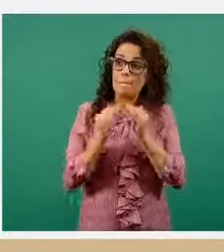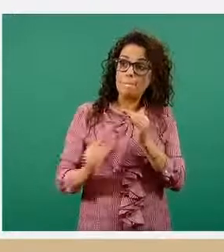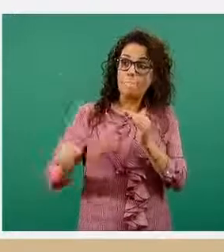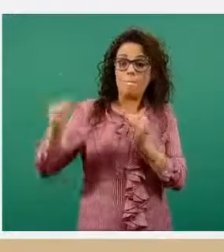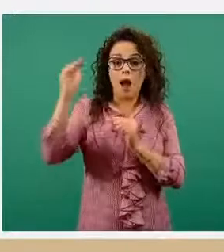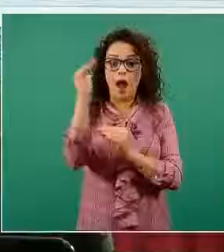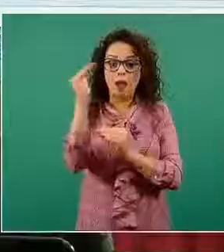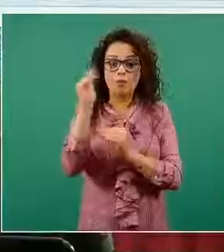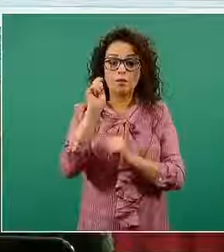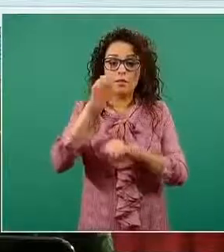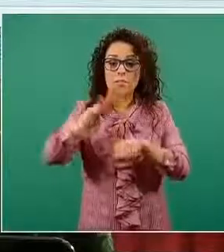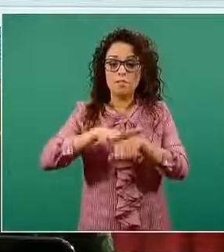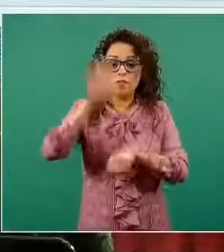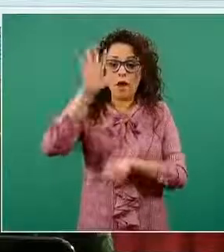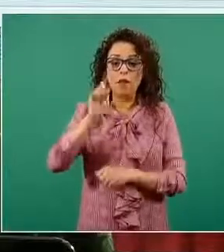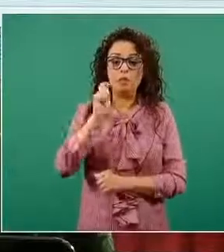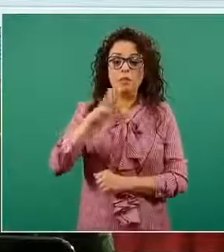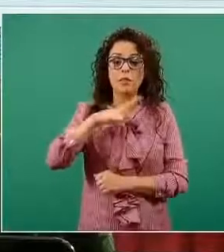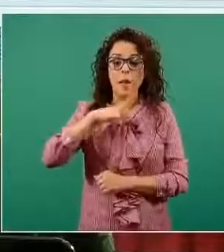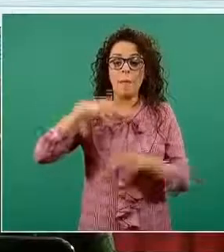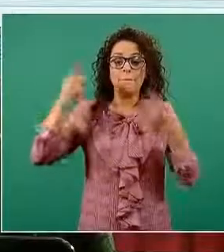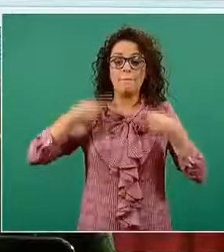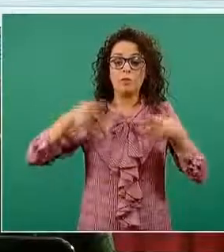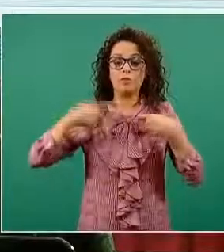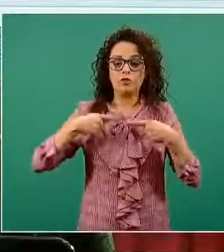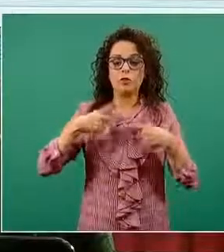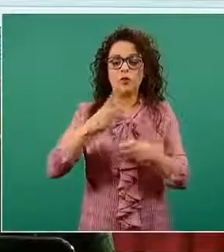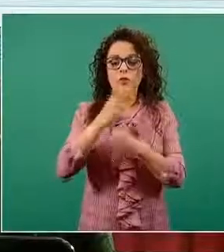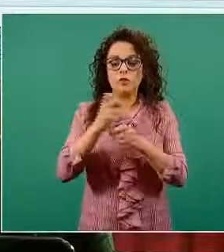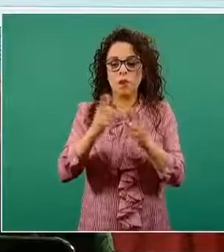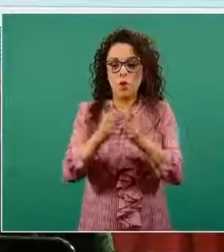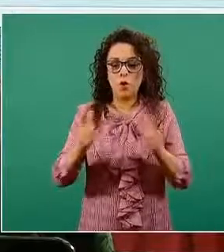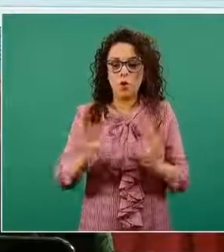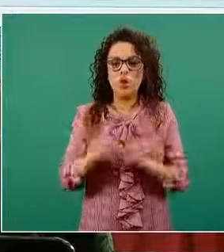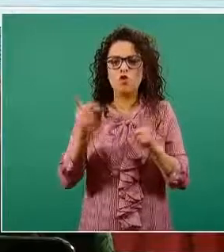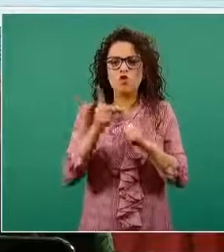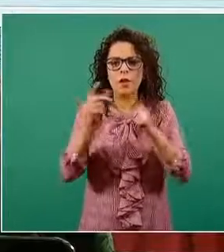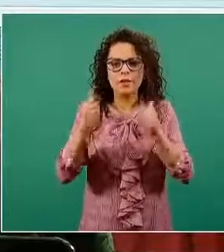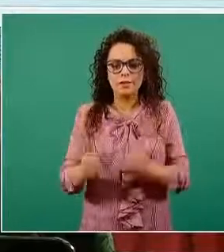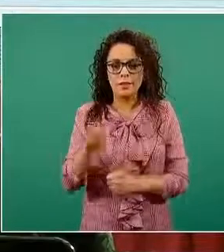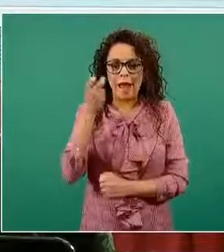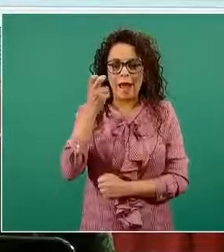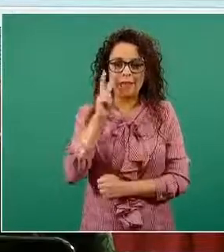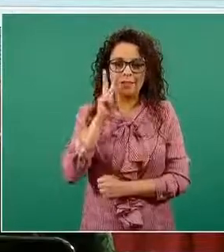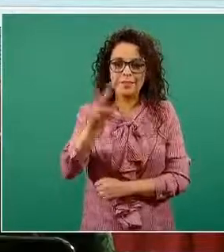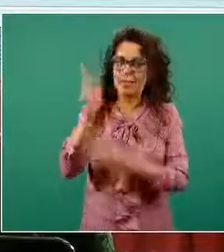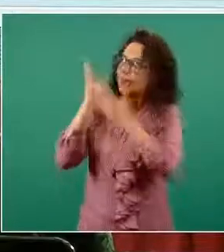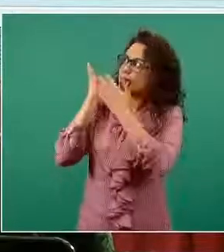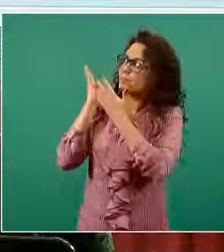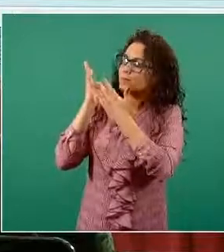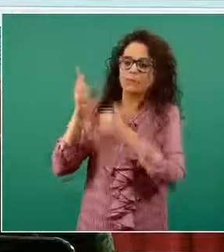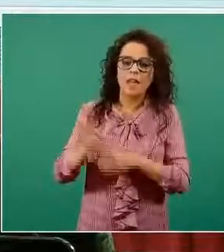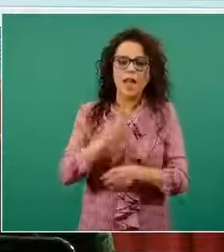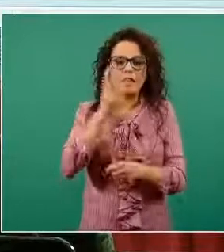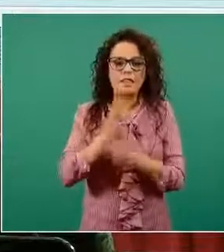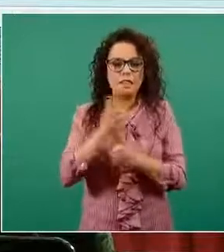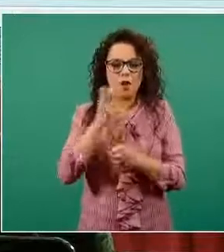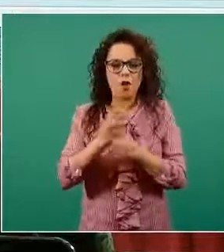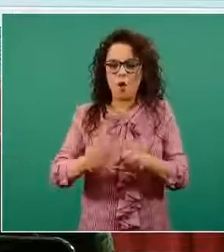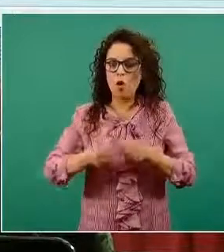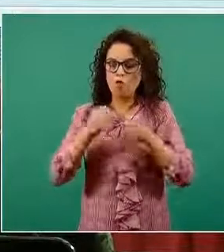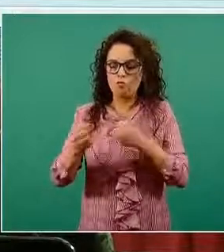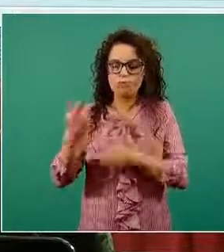gran mayoría también de personas del segundo grupo se concentran obviamente bajo esta segunda ola, bajo